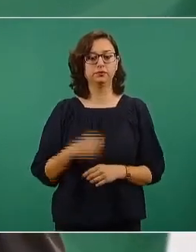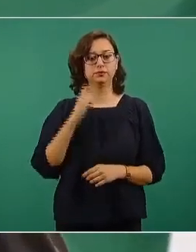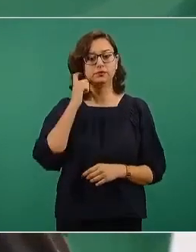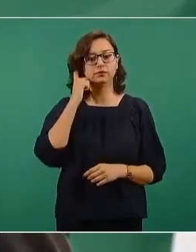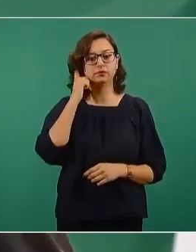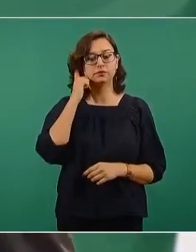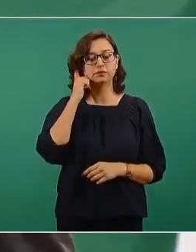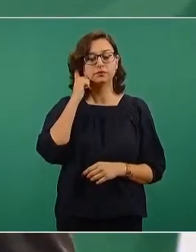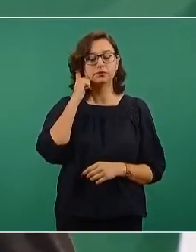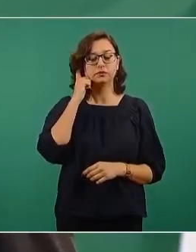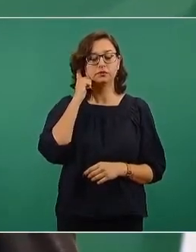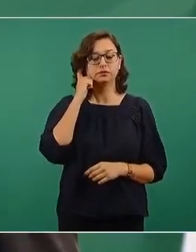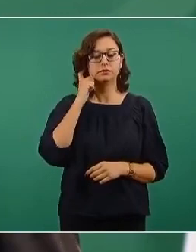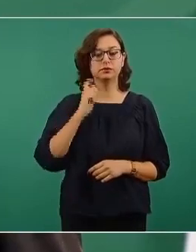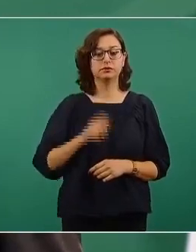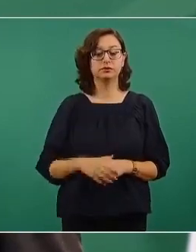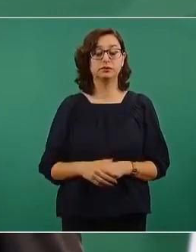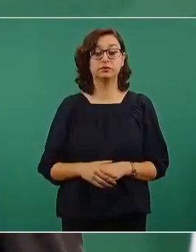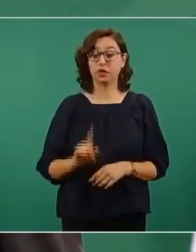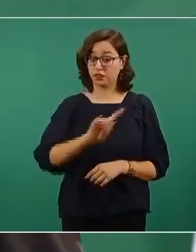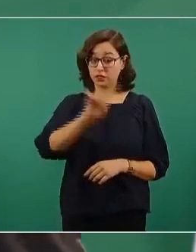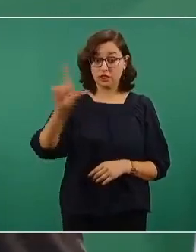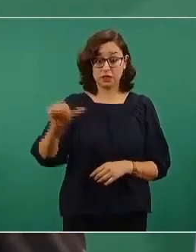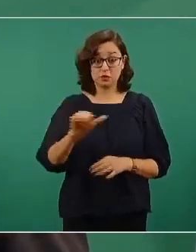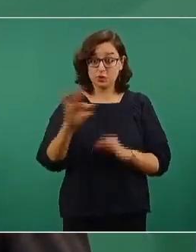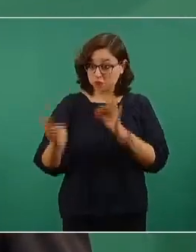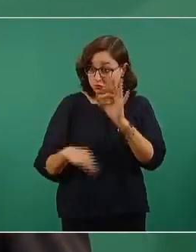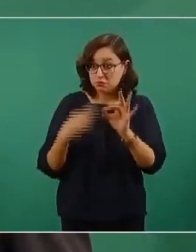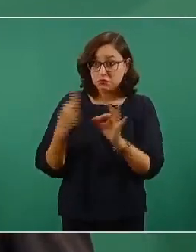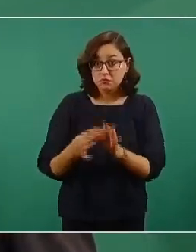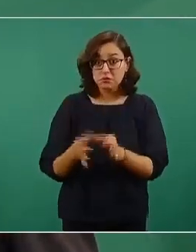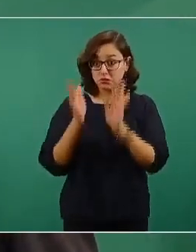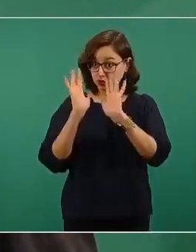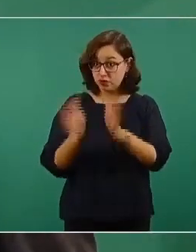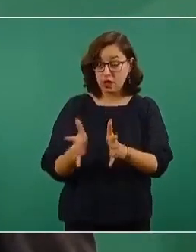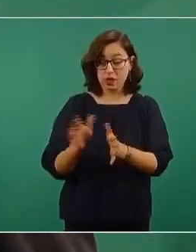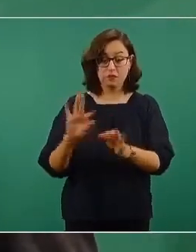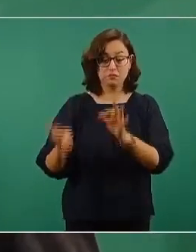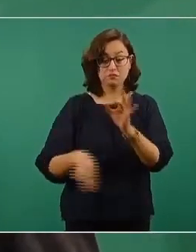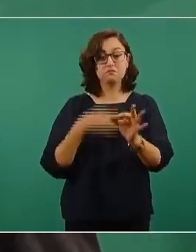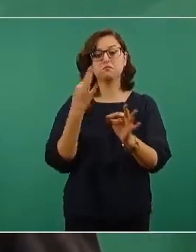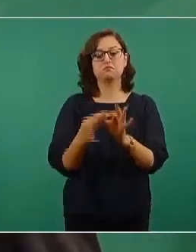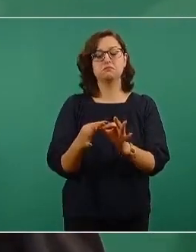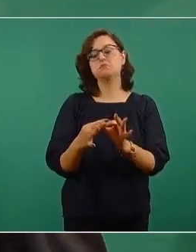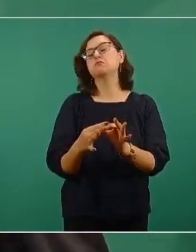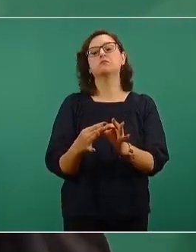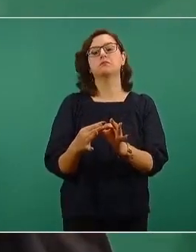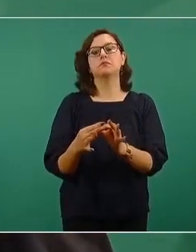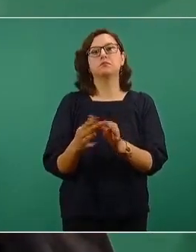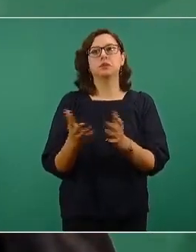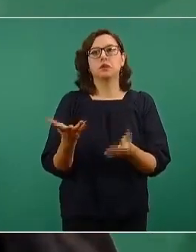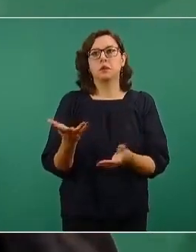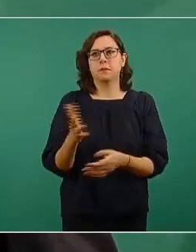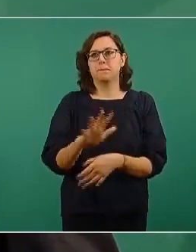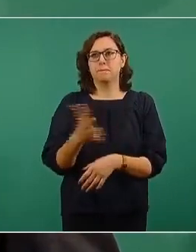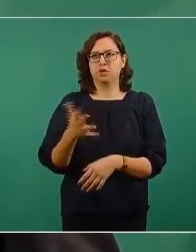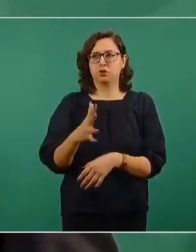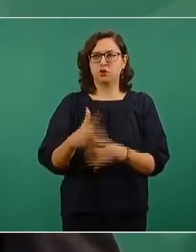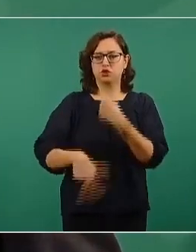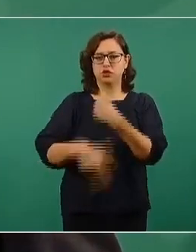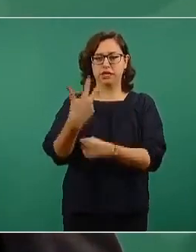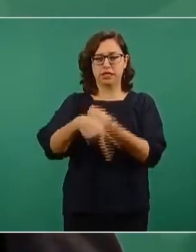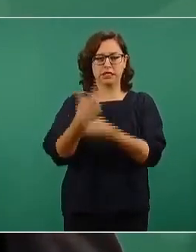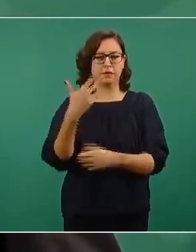Y de inmediato, terminando, porque calculamos que son 13